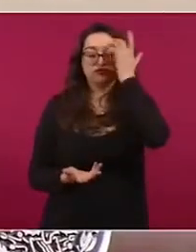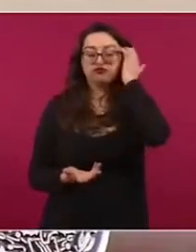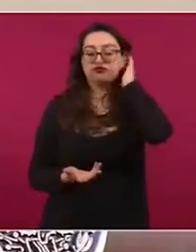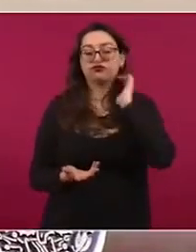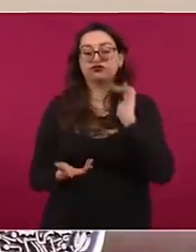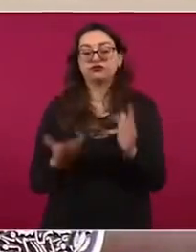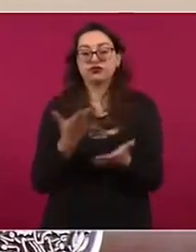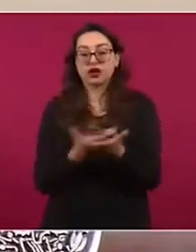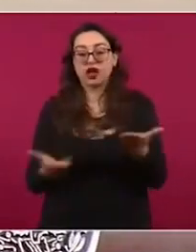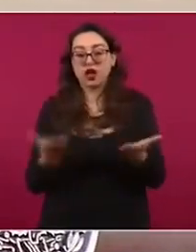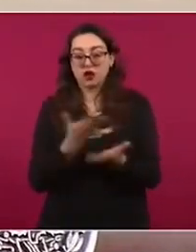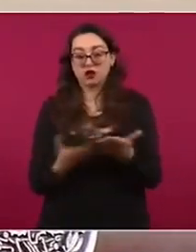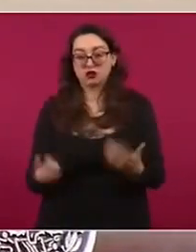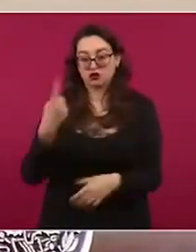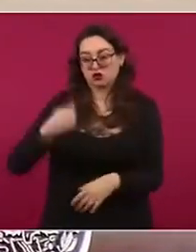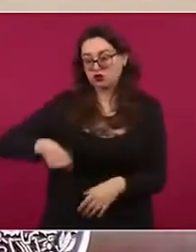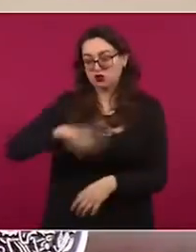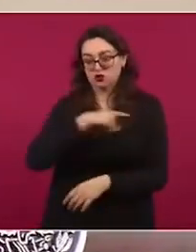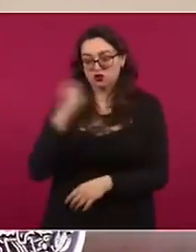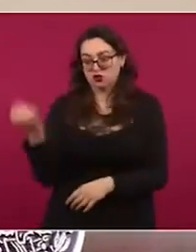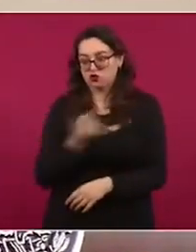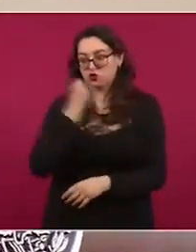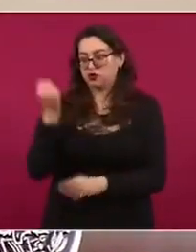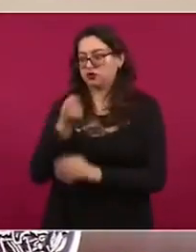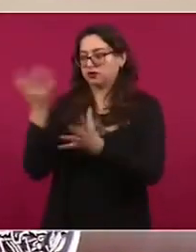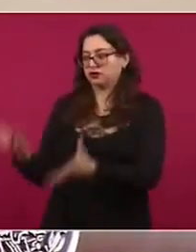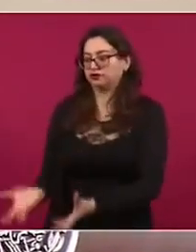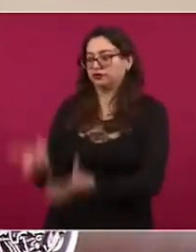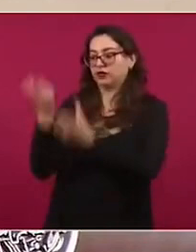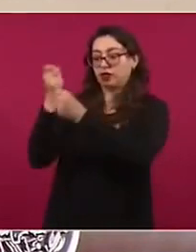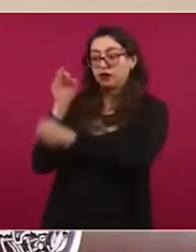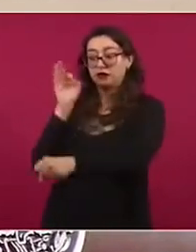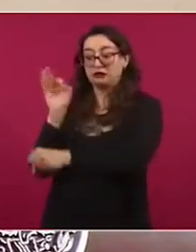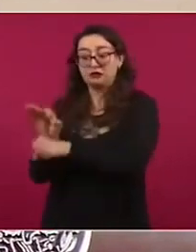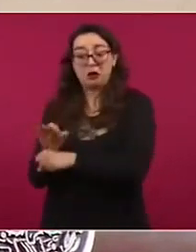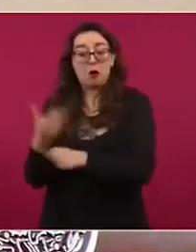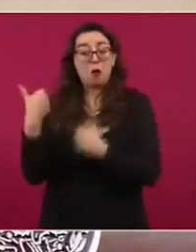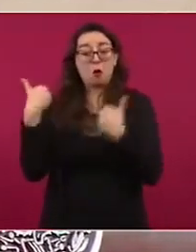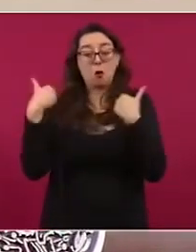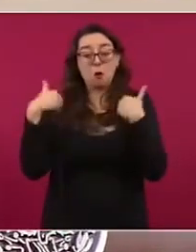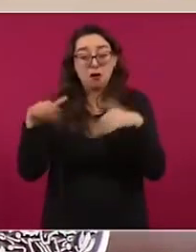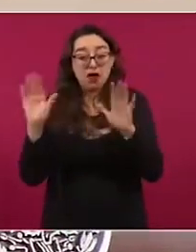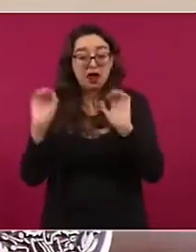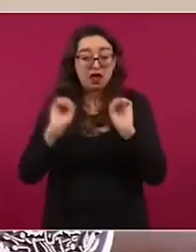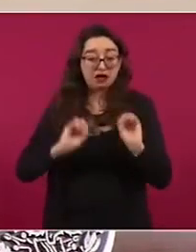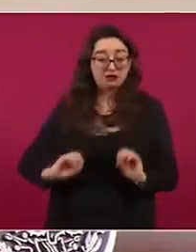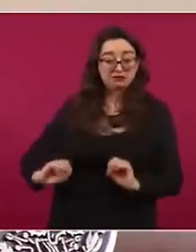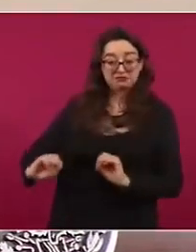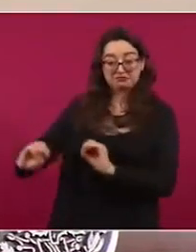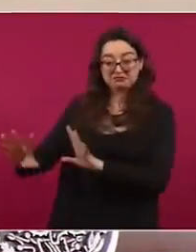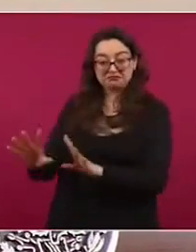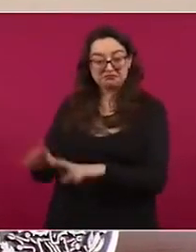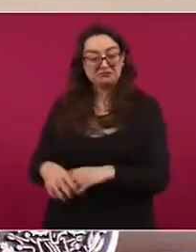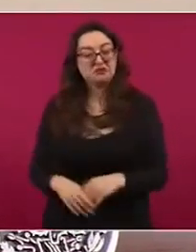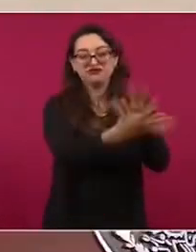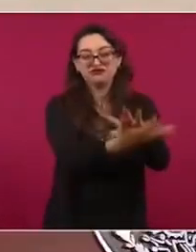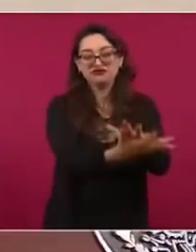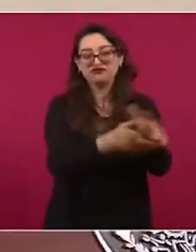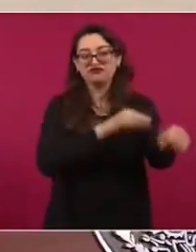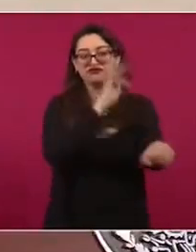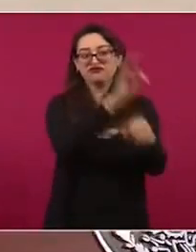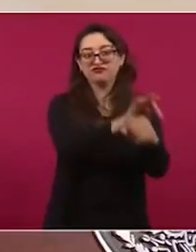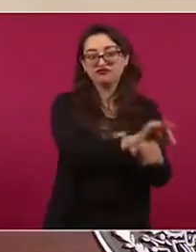de toda la electricidad que se produce en nuestro país